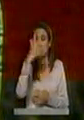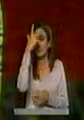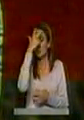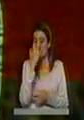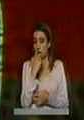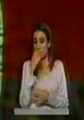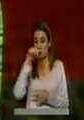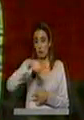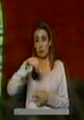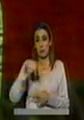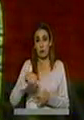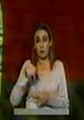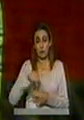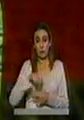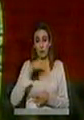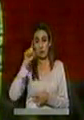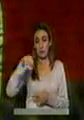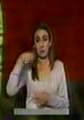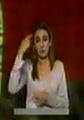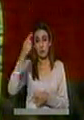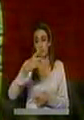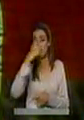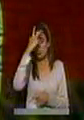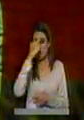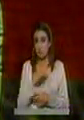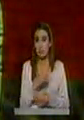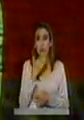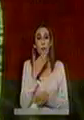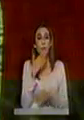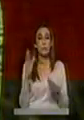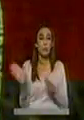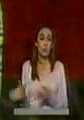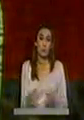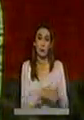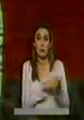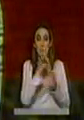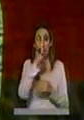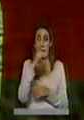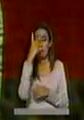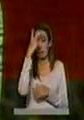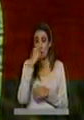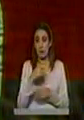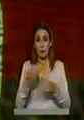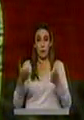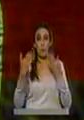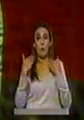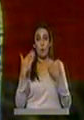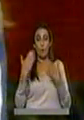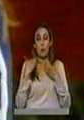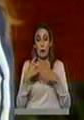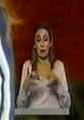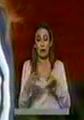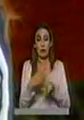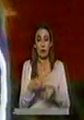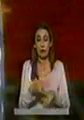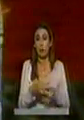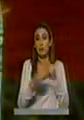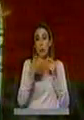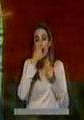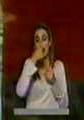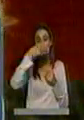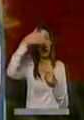a construir este año, en los próximos años en el Ecuador. Vamos a tener 2 hoteles en Guayaquil, uno en Santo Domingo de los